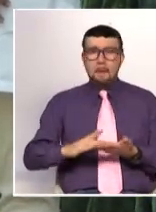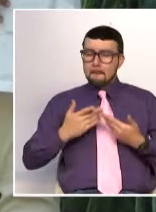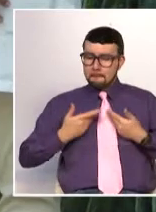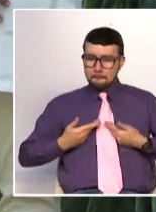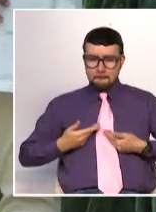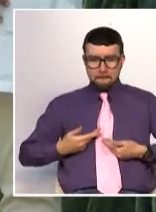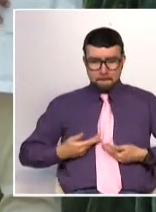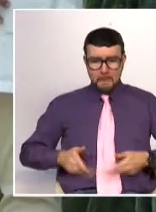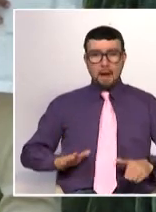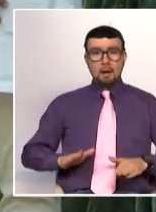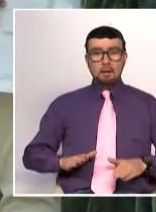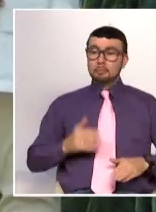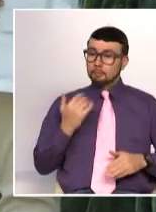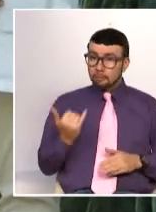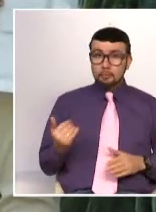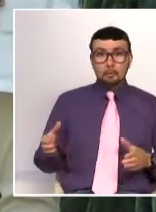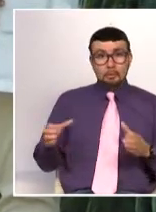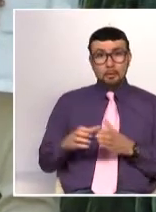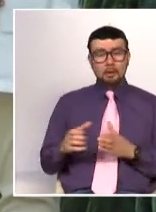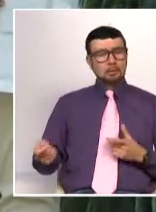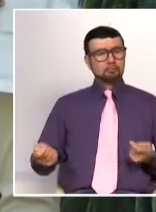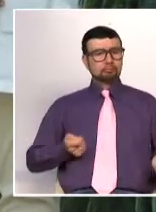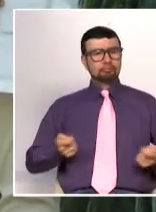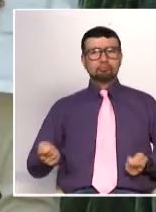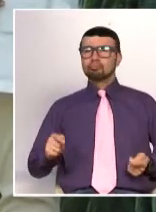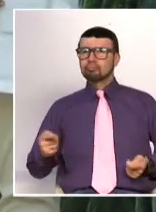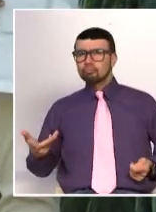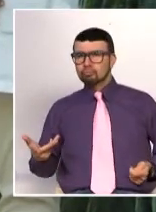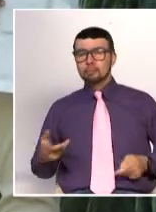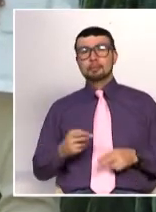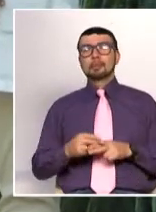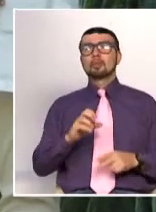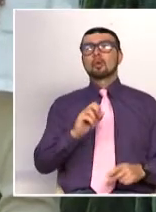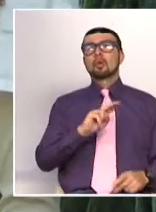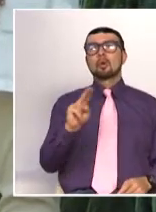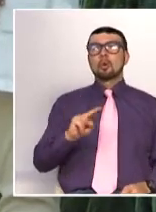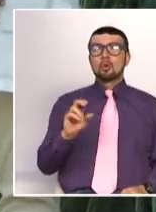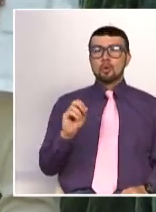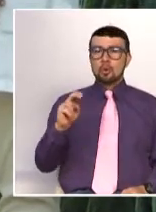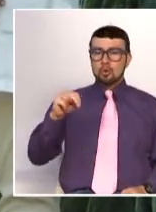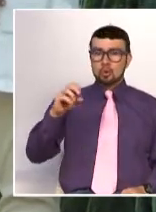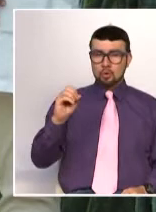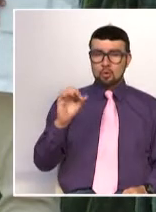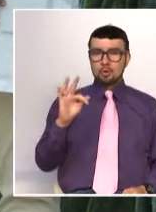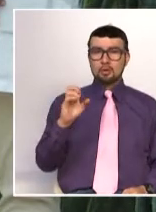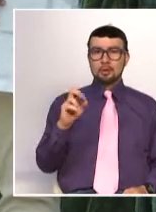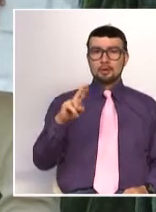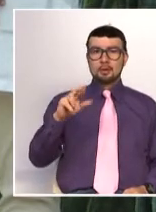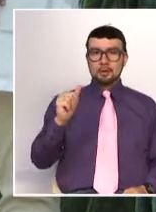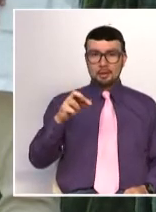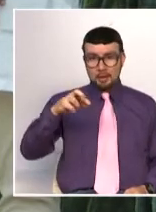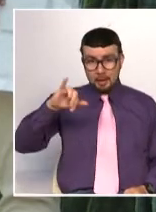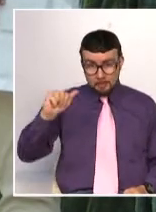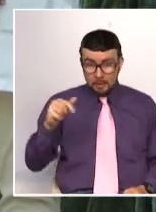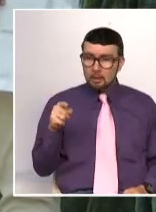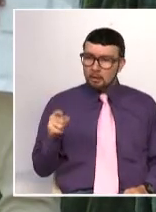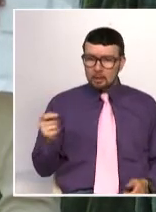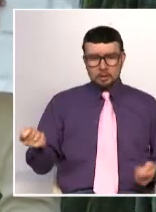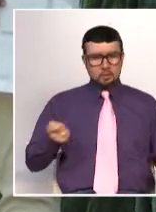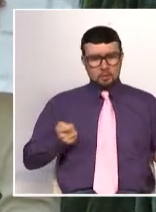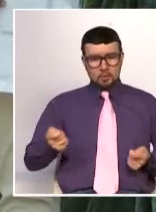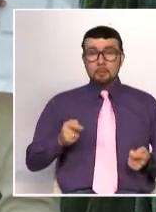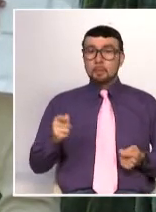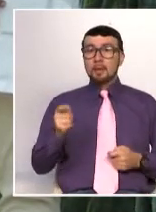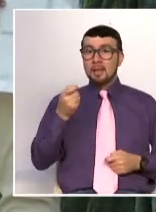en la unidad estamos manejando la ozonoterapia a través de la aplicación rectal en la cual se combina el café